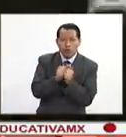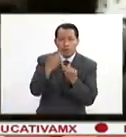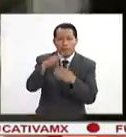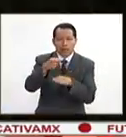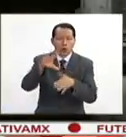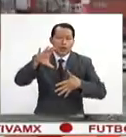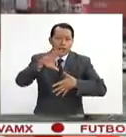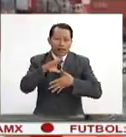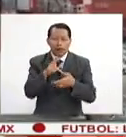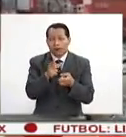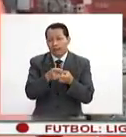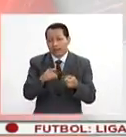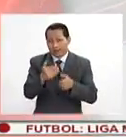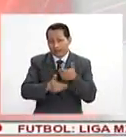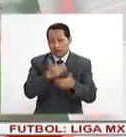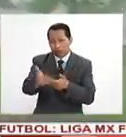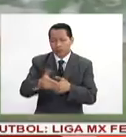Interamericano de Desarrollo.